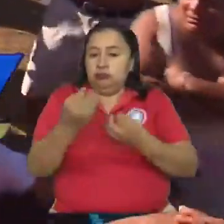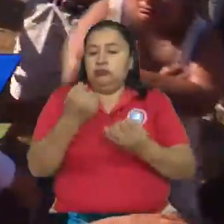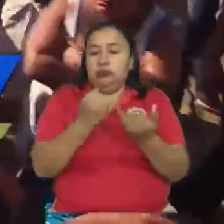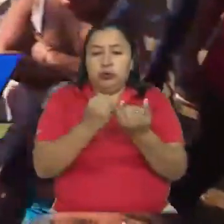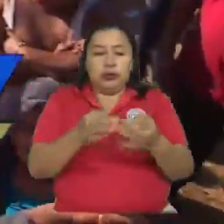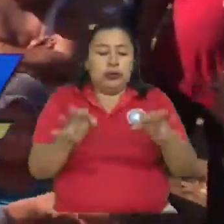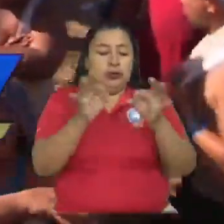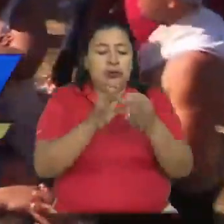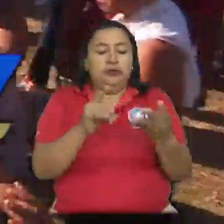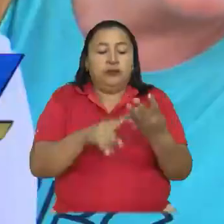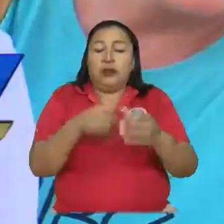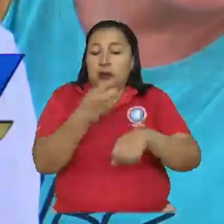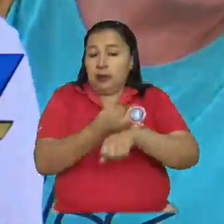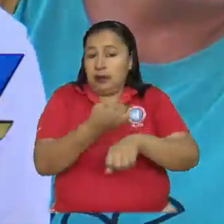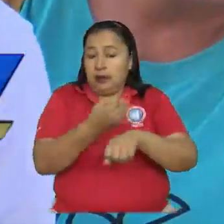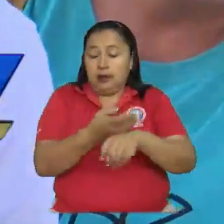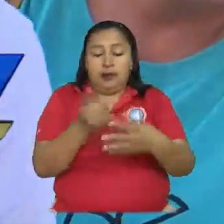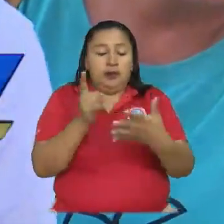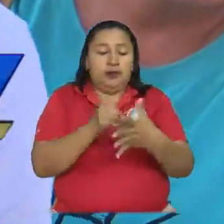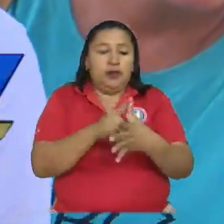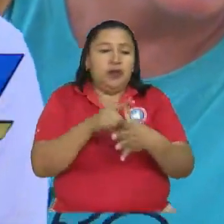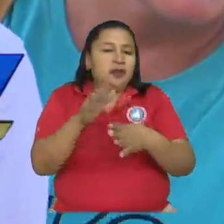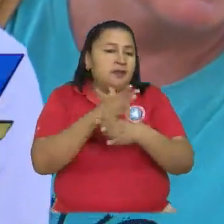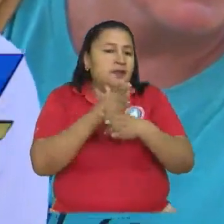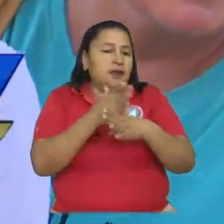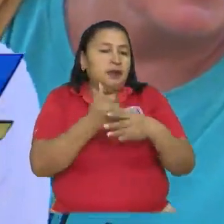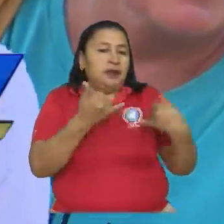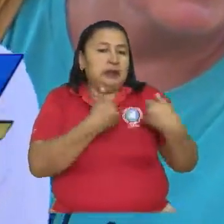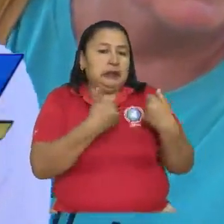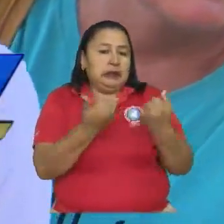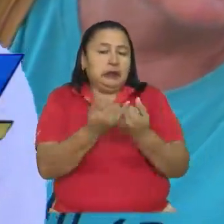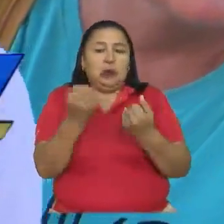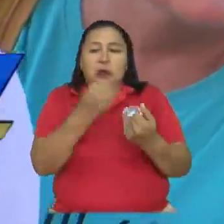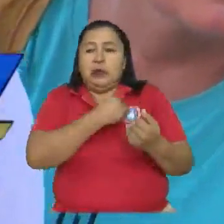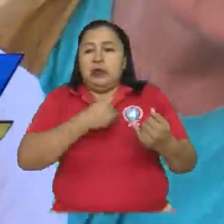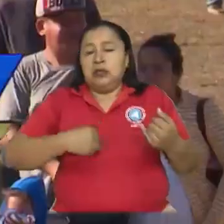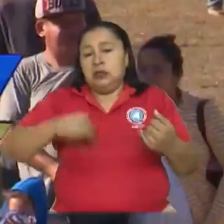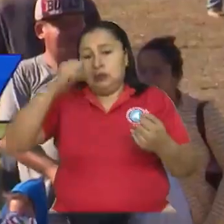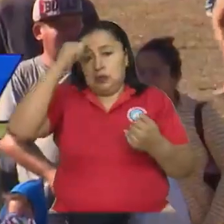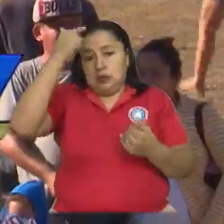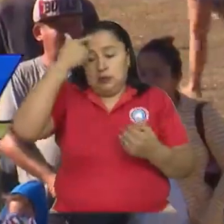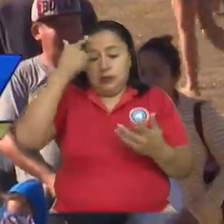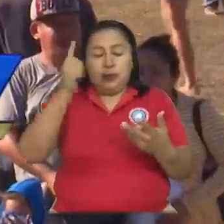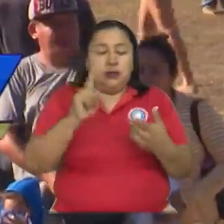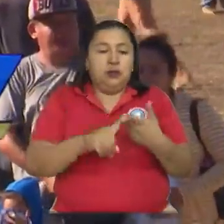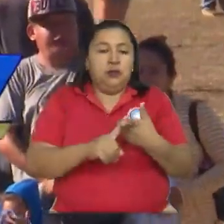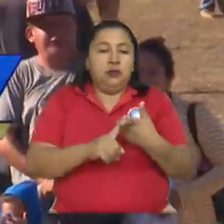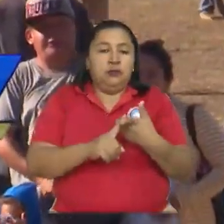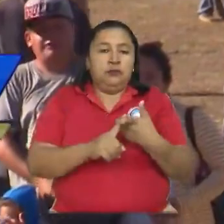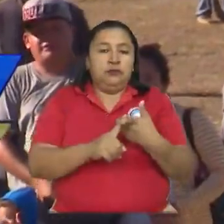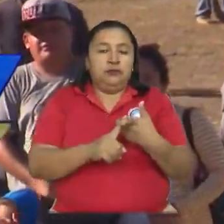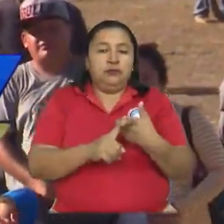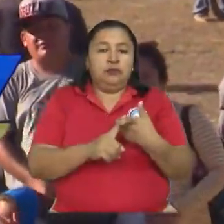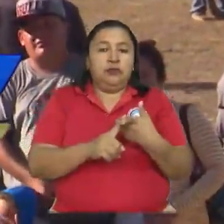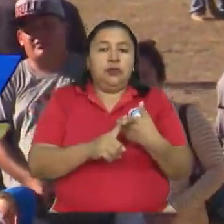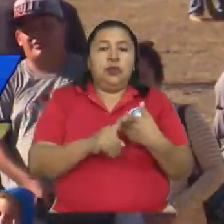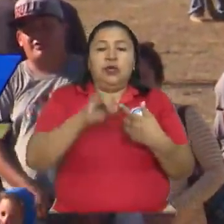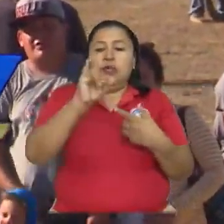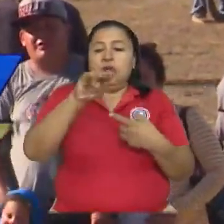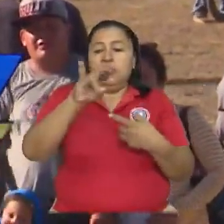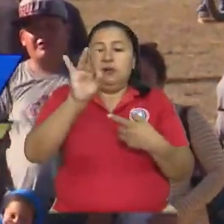Las alcaldías municipales, las diferentes instituciones de gobierno, con el